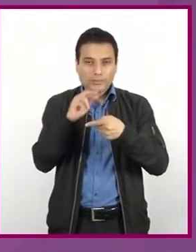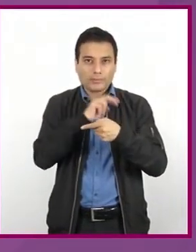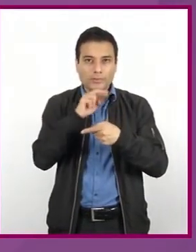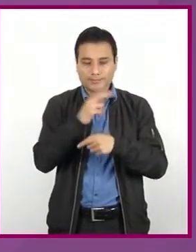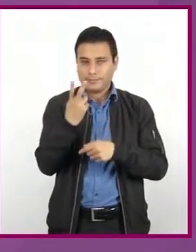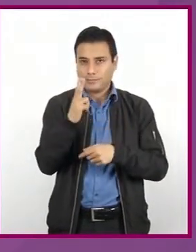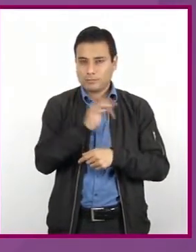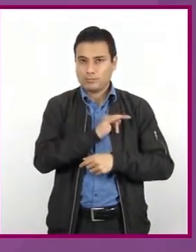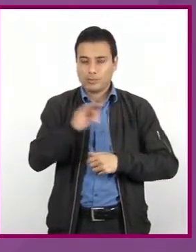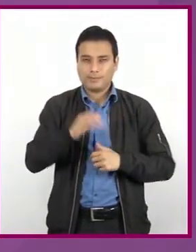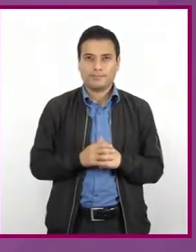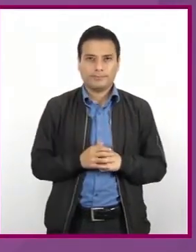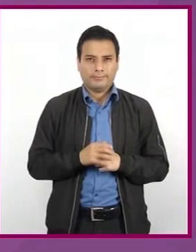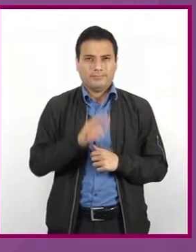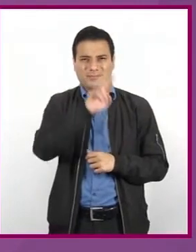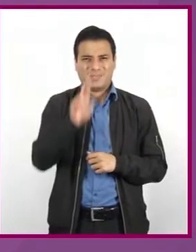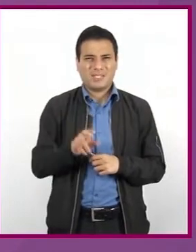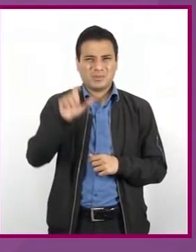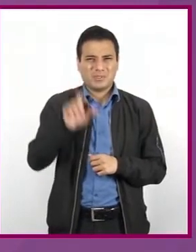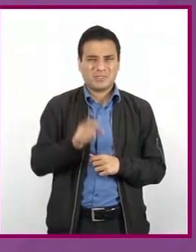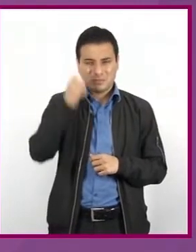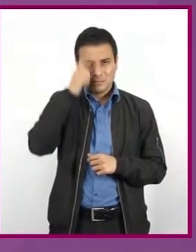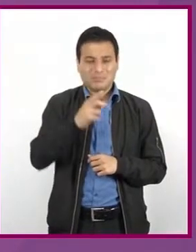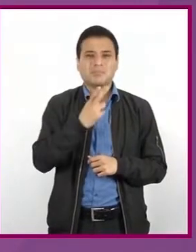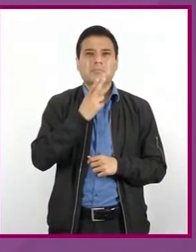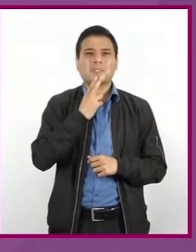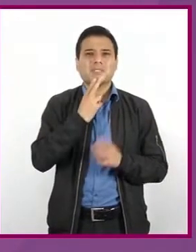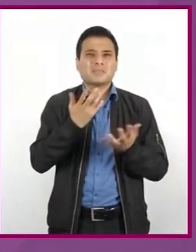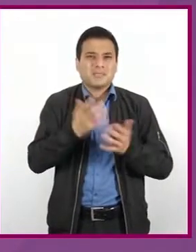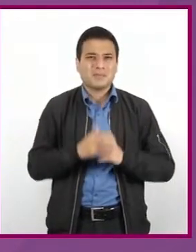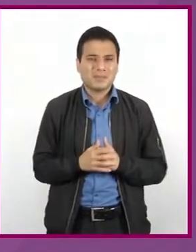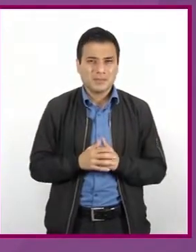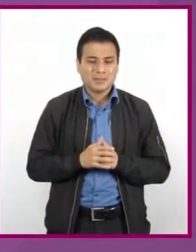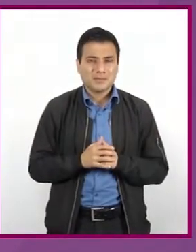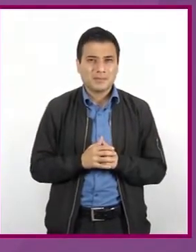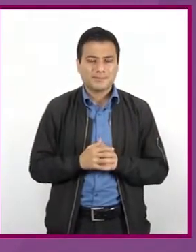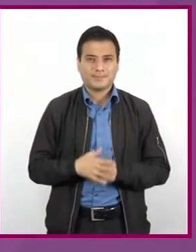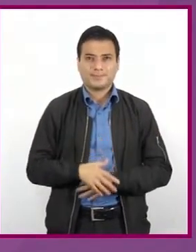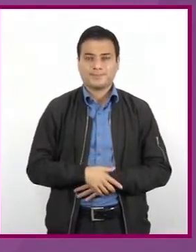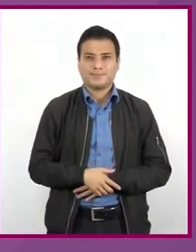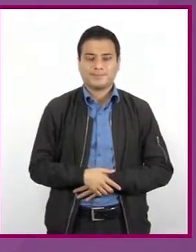¿Qué aplicaciones tienen los rayos X, además de traspasar materiales u objetos?